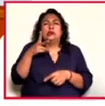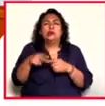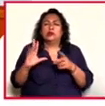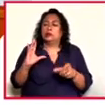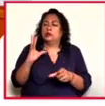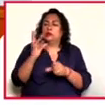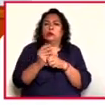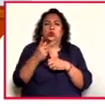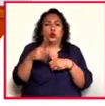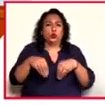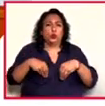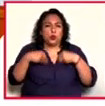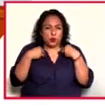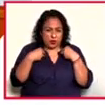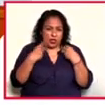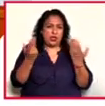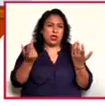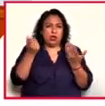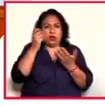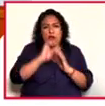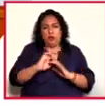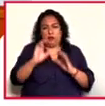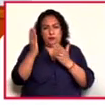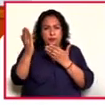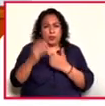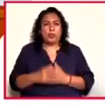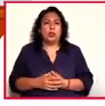por su vida y su obra.